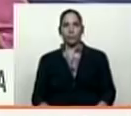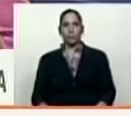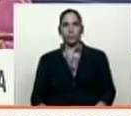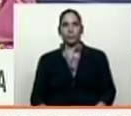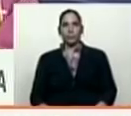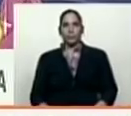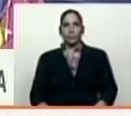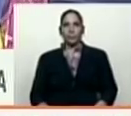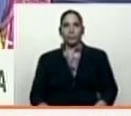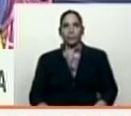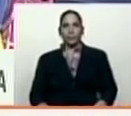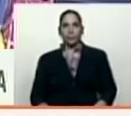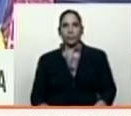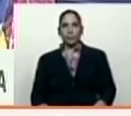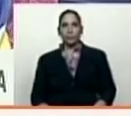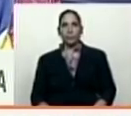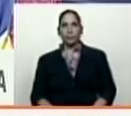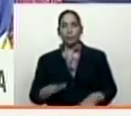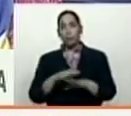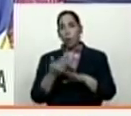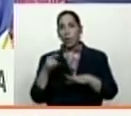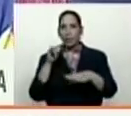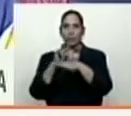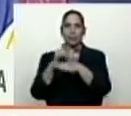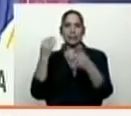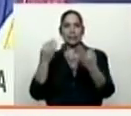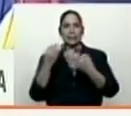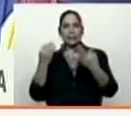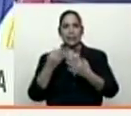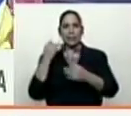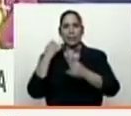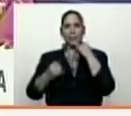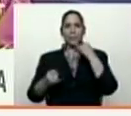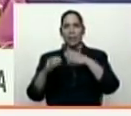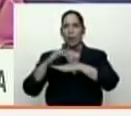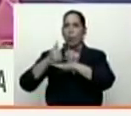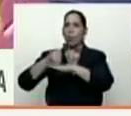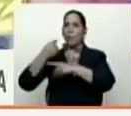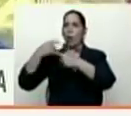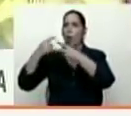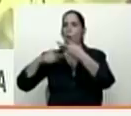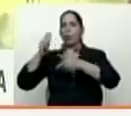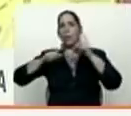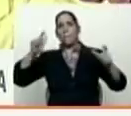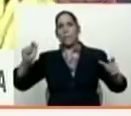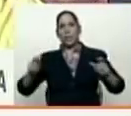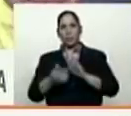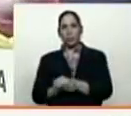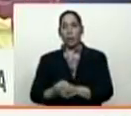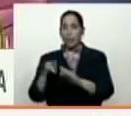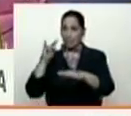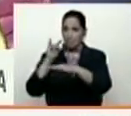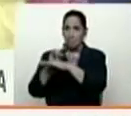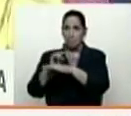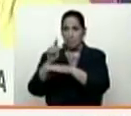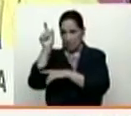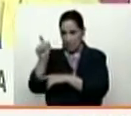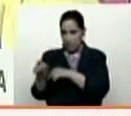¿Por qué traiciona? Siempre termina echándole la culpa a los demás. Los que traicionaron, si